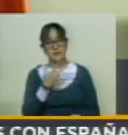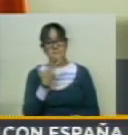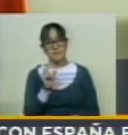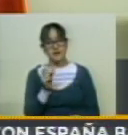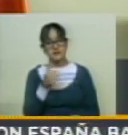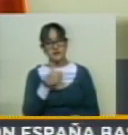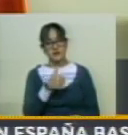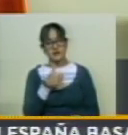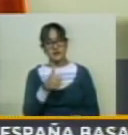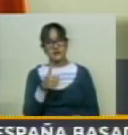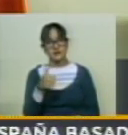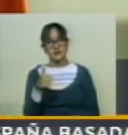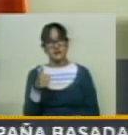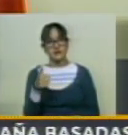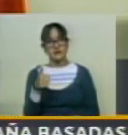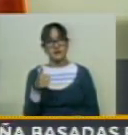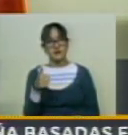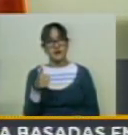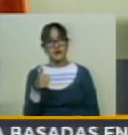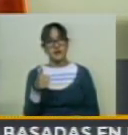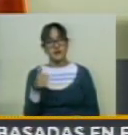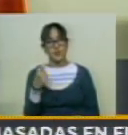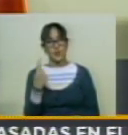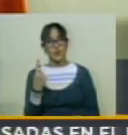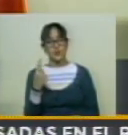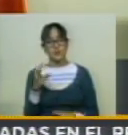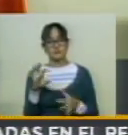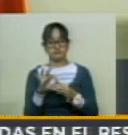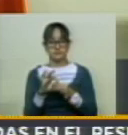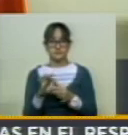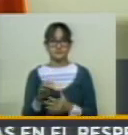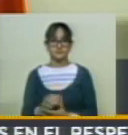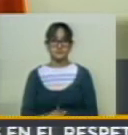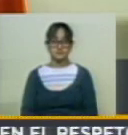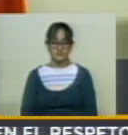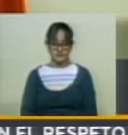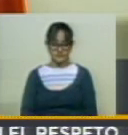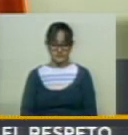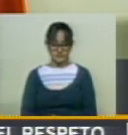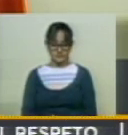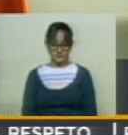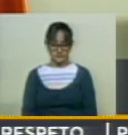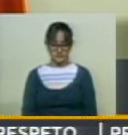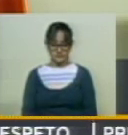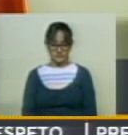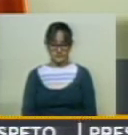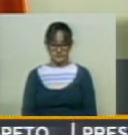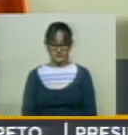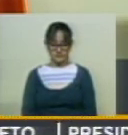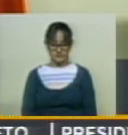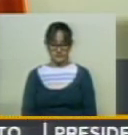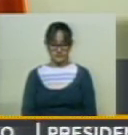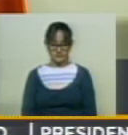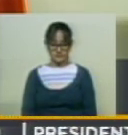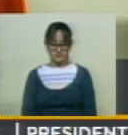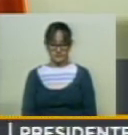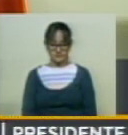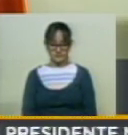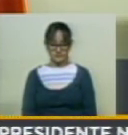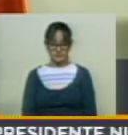cada para cada una de las alianzas. Asimismo, nos solicitaron